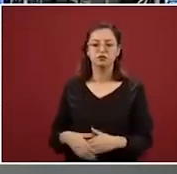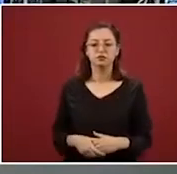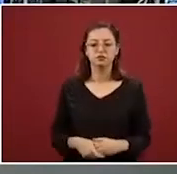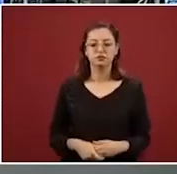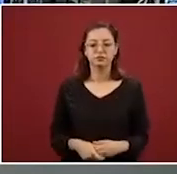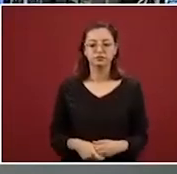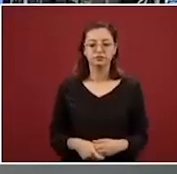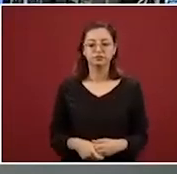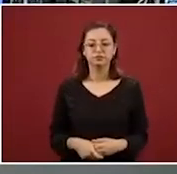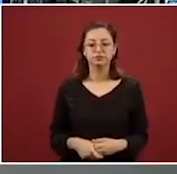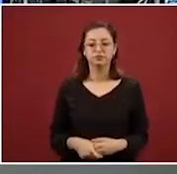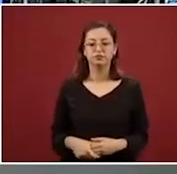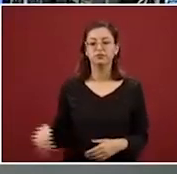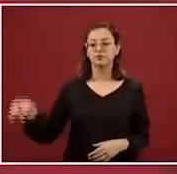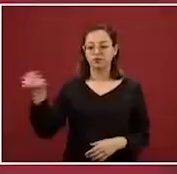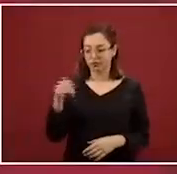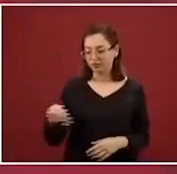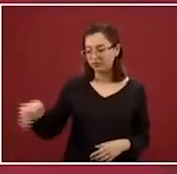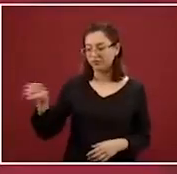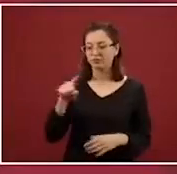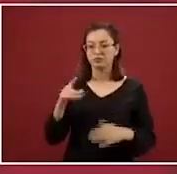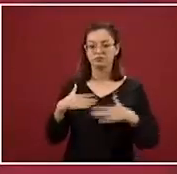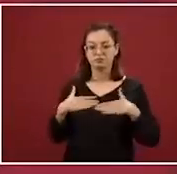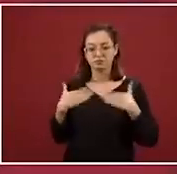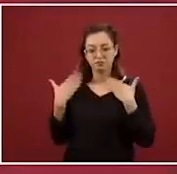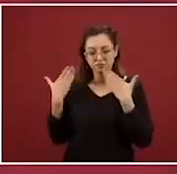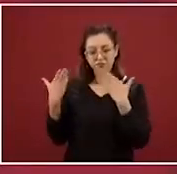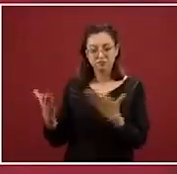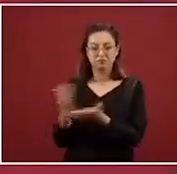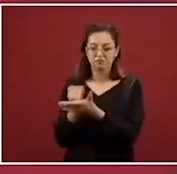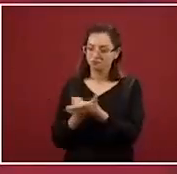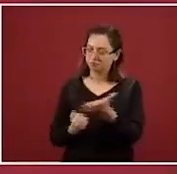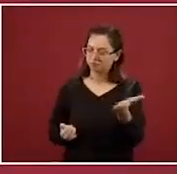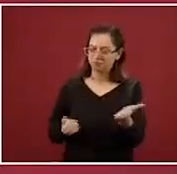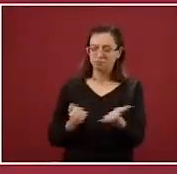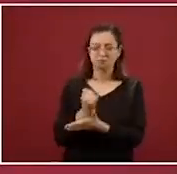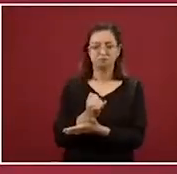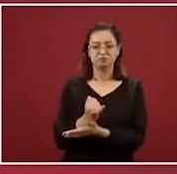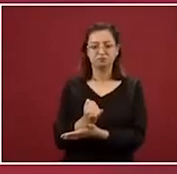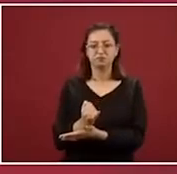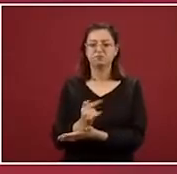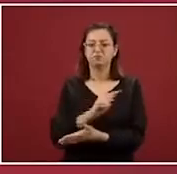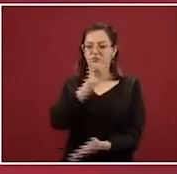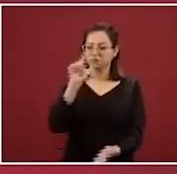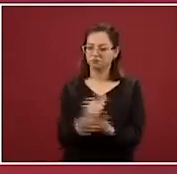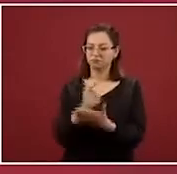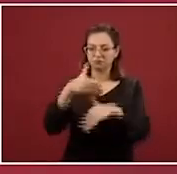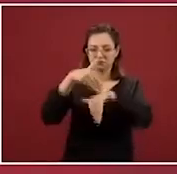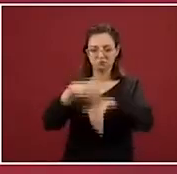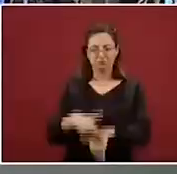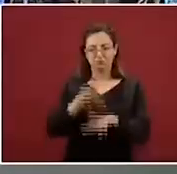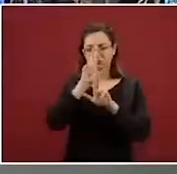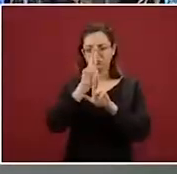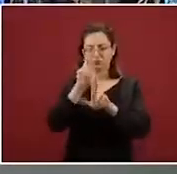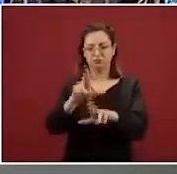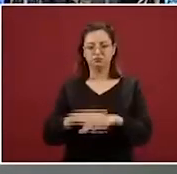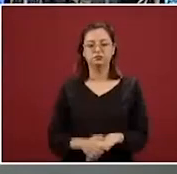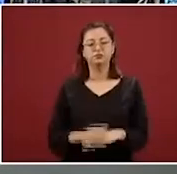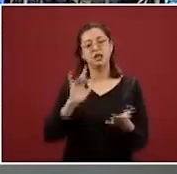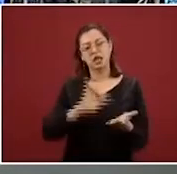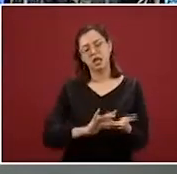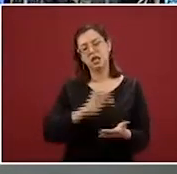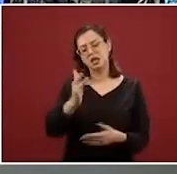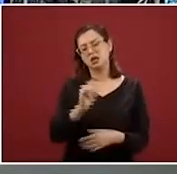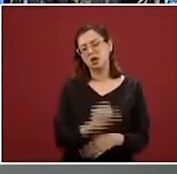que ellos decidan y nosotros garantizar de que haya legalidad. Gracias. Si me permite rápido